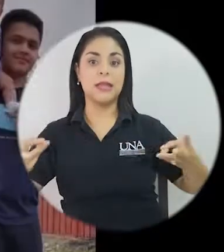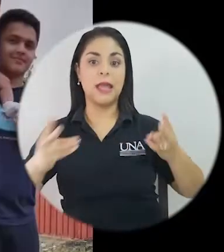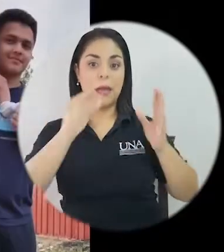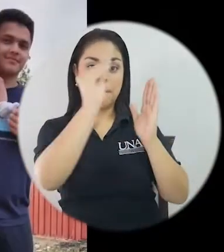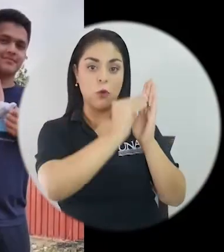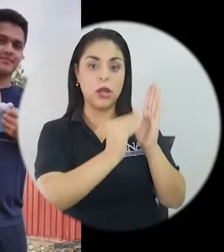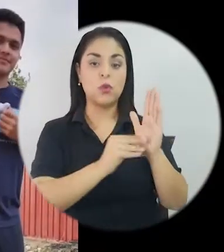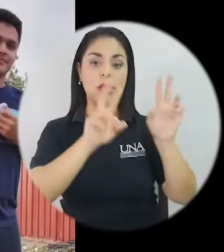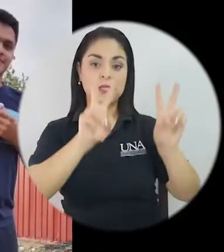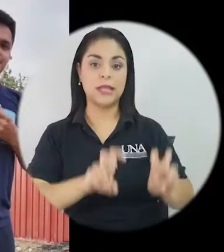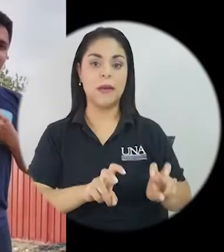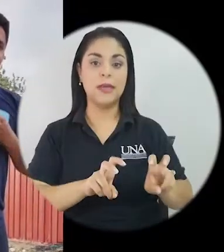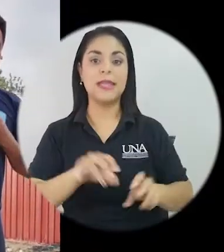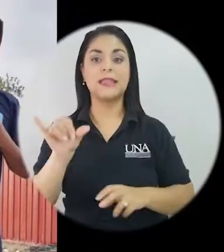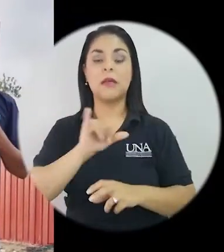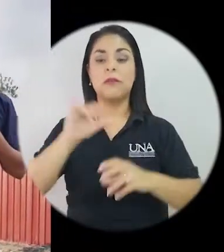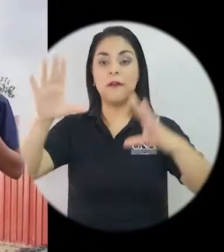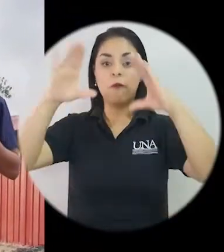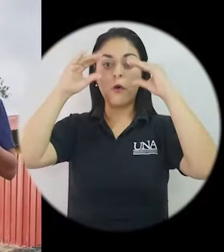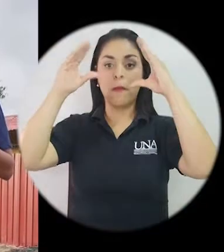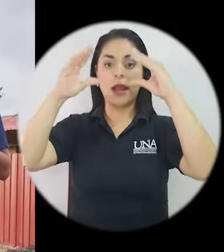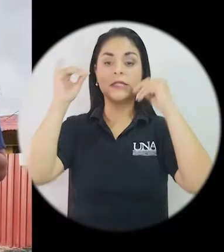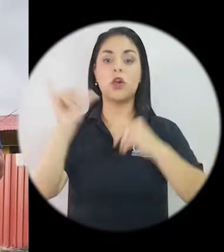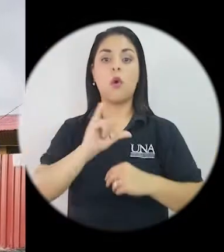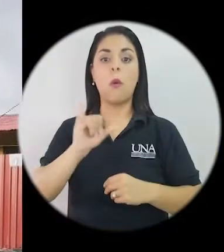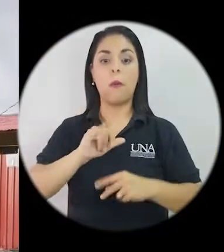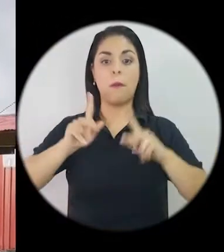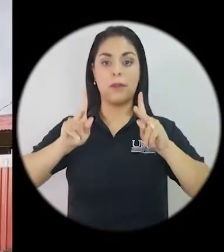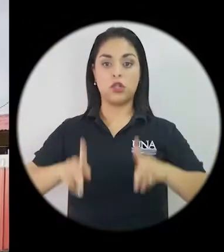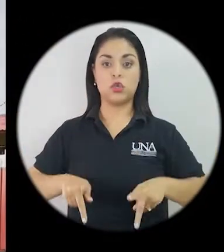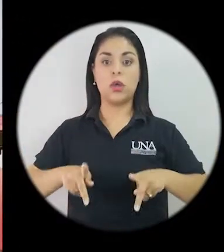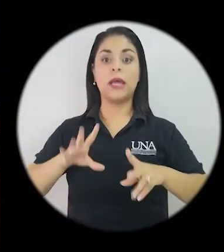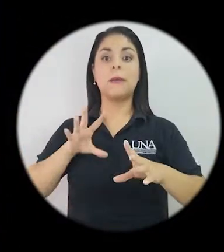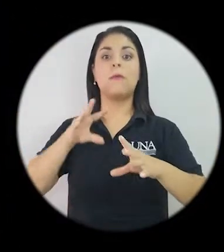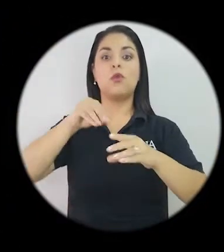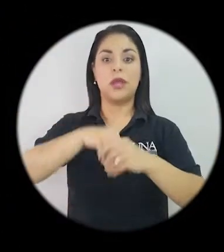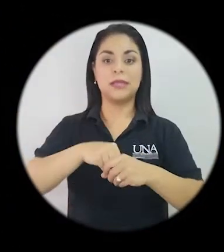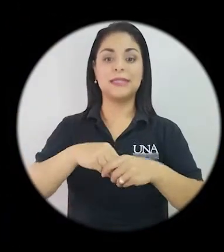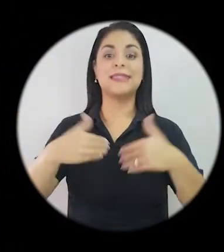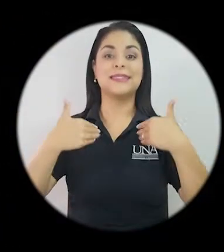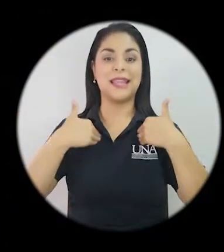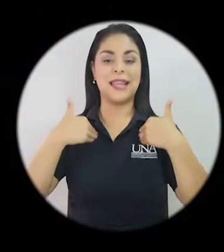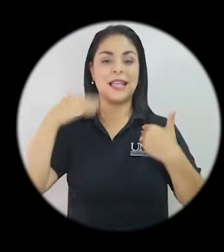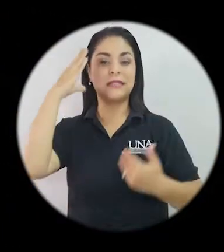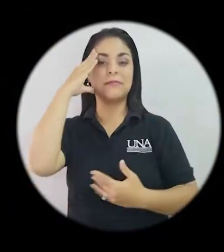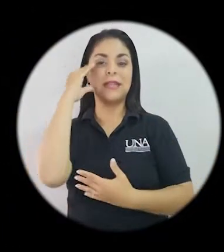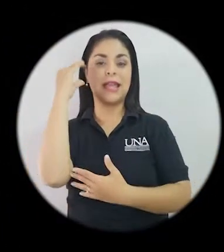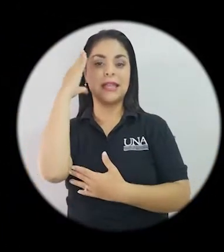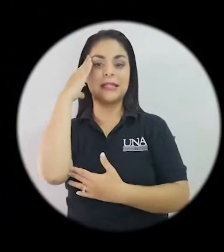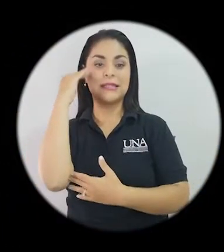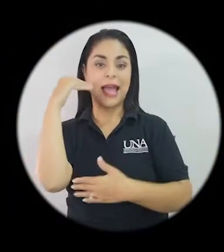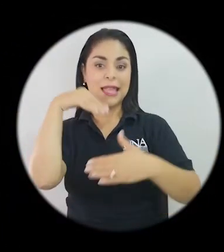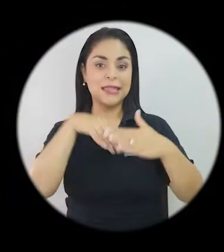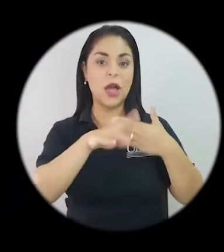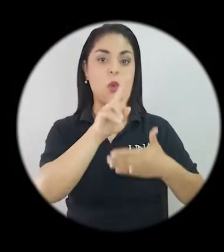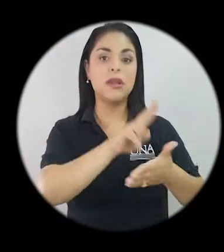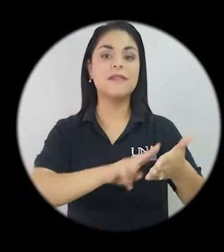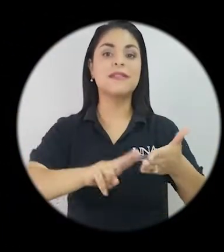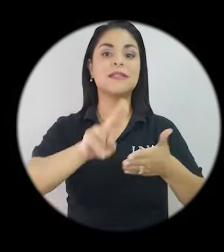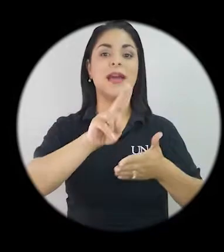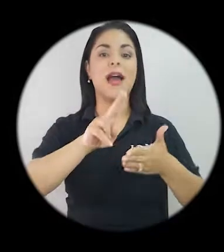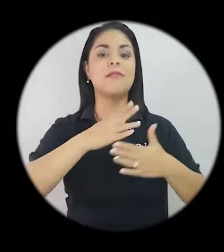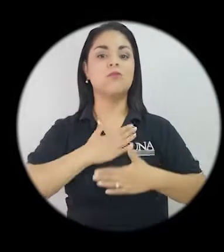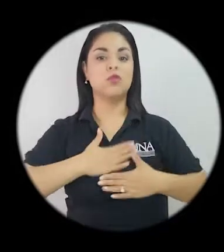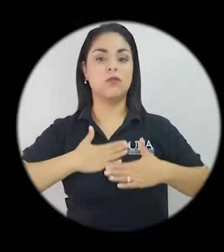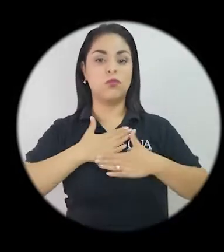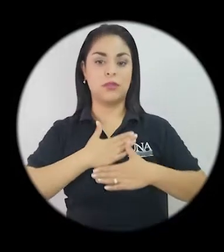examen, sino es ir formándose uno como persona, involucrándose y tener esa experiencia de pasar por la universidad, no que la universidad pase por